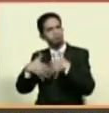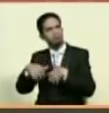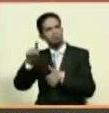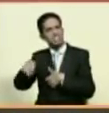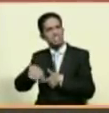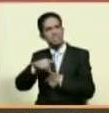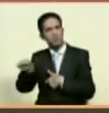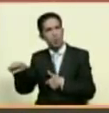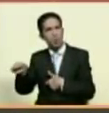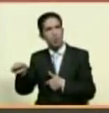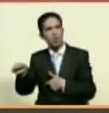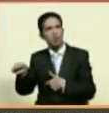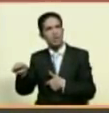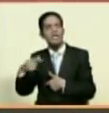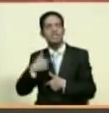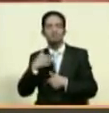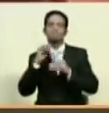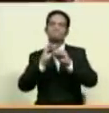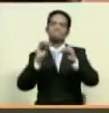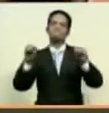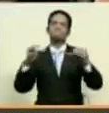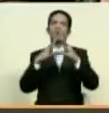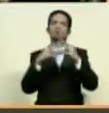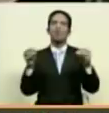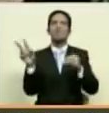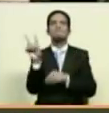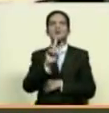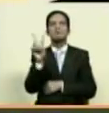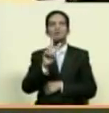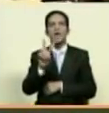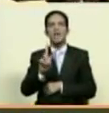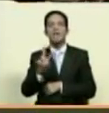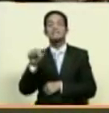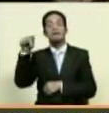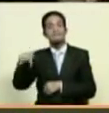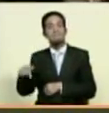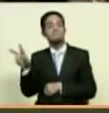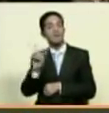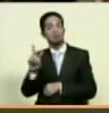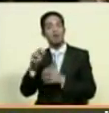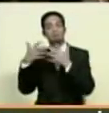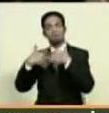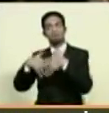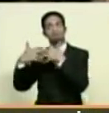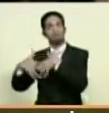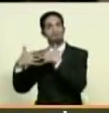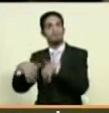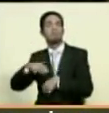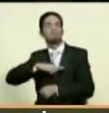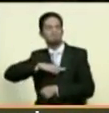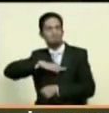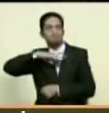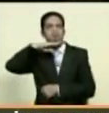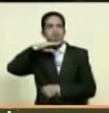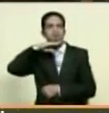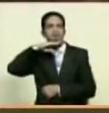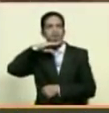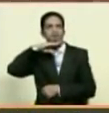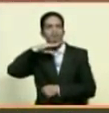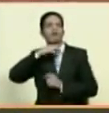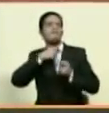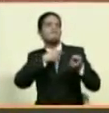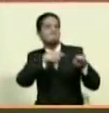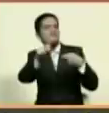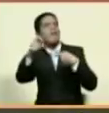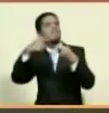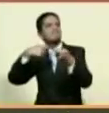decir a toda Venezuela que el sector productivo avícola tiene capacidad para abastecer y